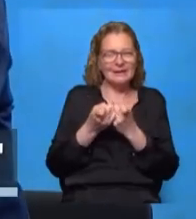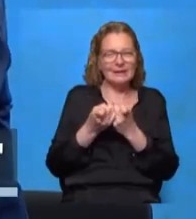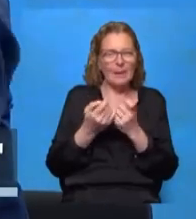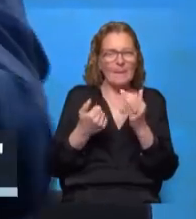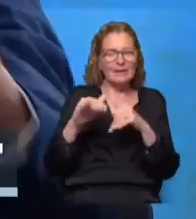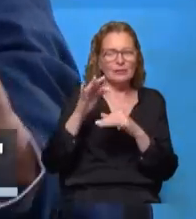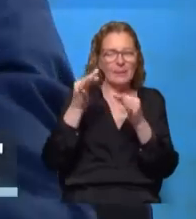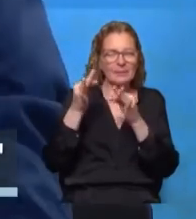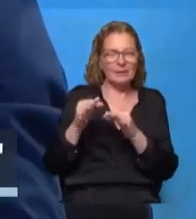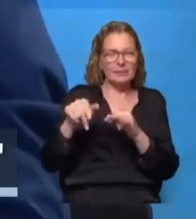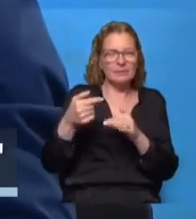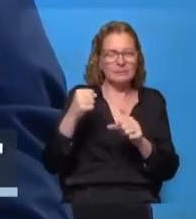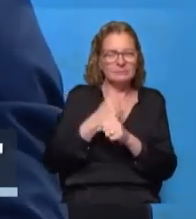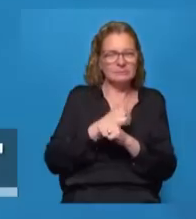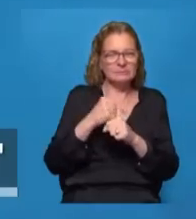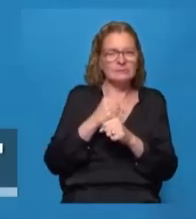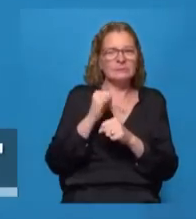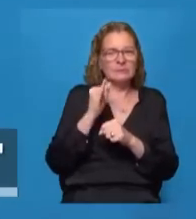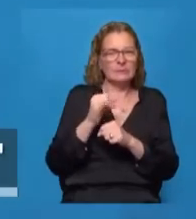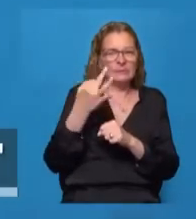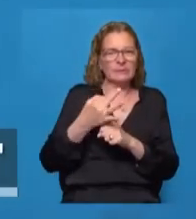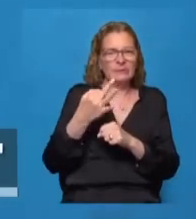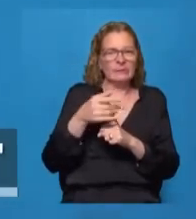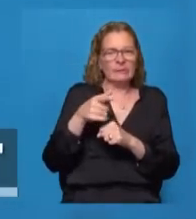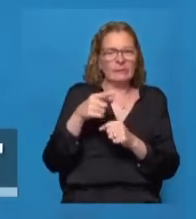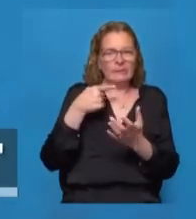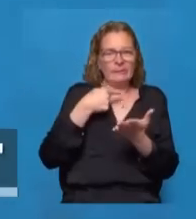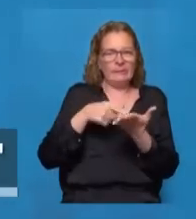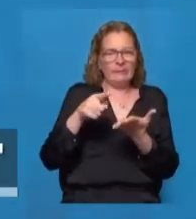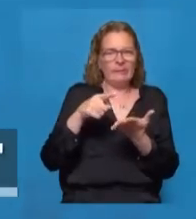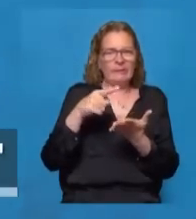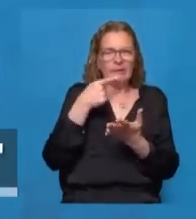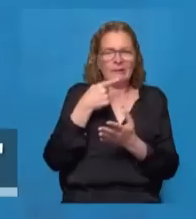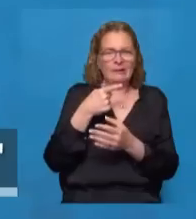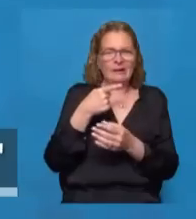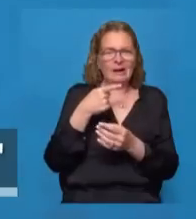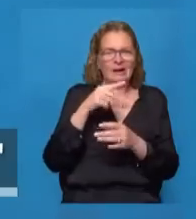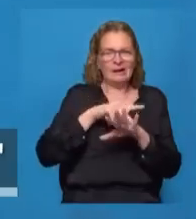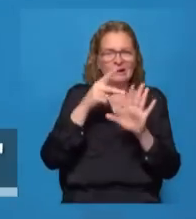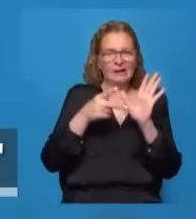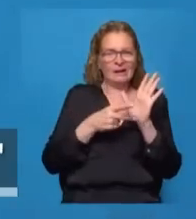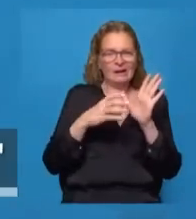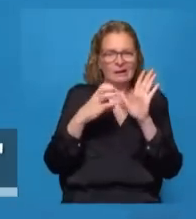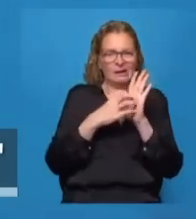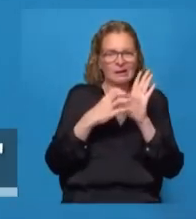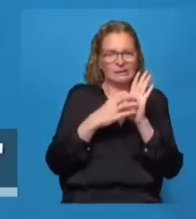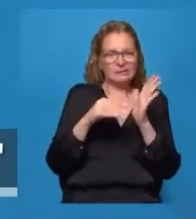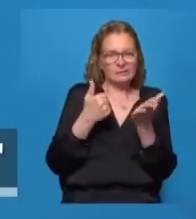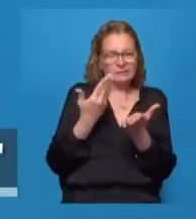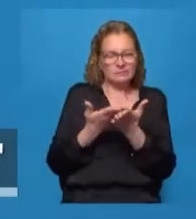mayoría especial para después ser aprobados Exacto Exacto el el centro digamos del del proyecto de reforma constitucional que